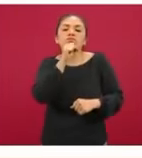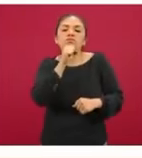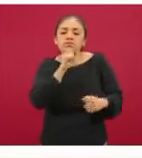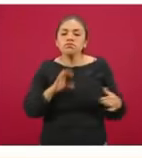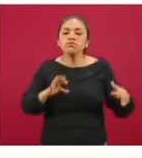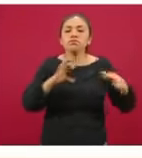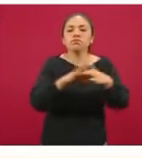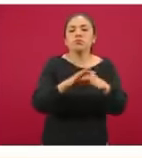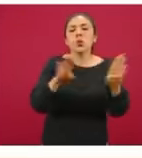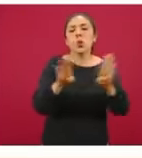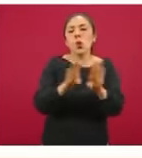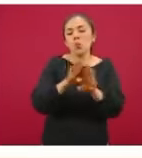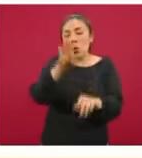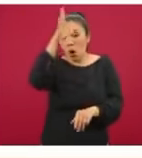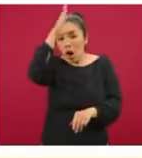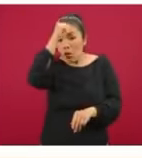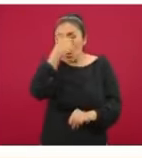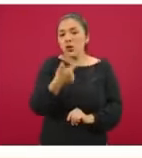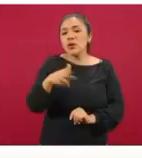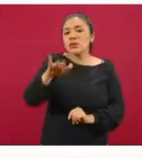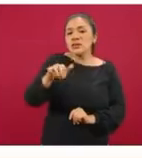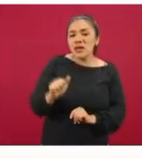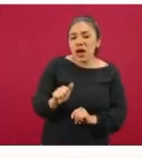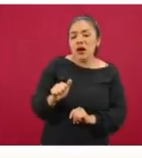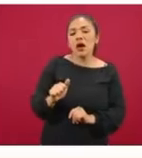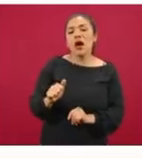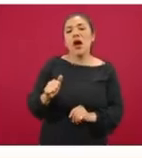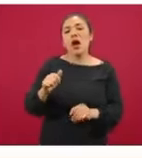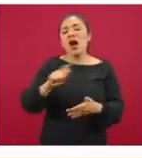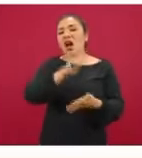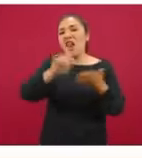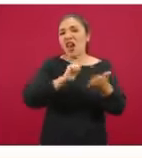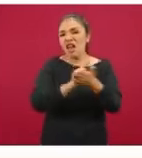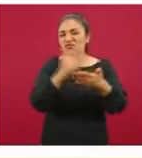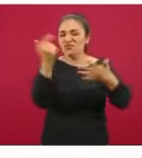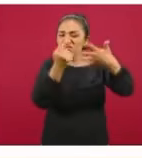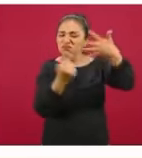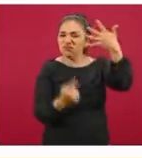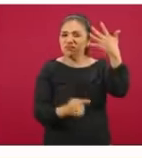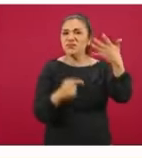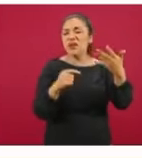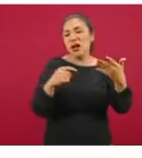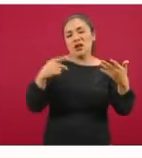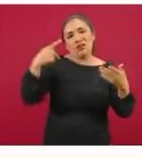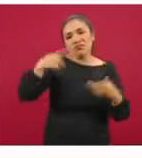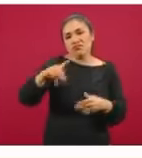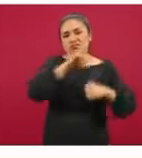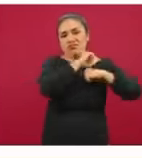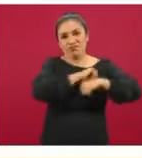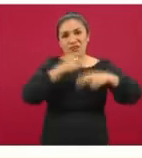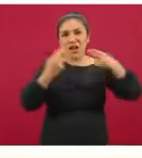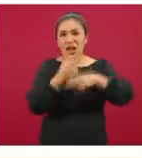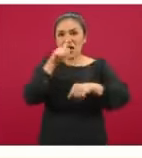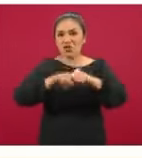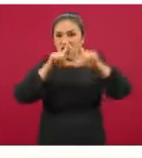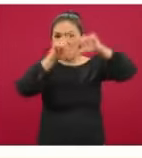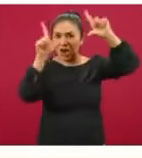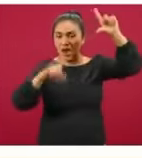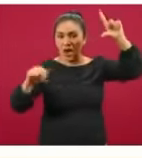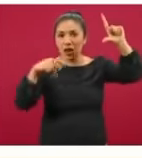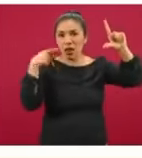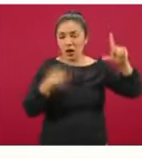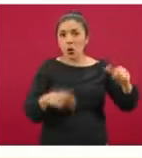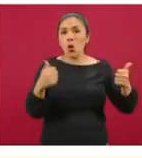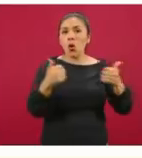través de ciertos guías, de ciertos lineamientos como tal, nacionales y a través de formatos que en